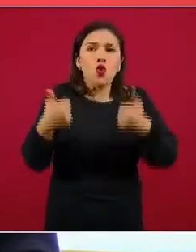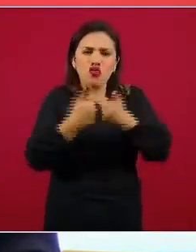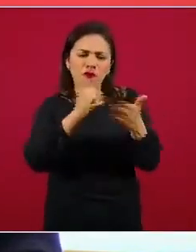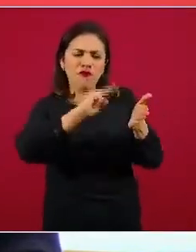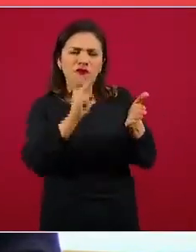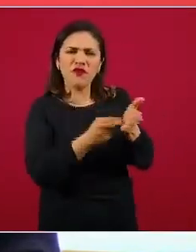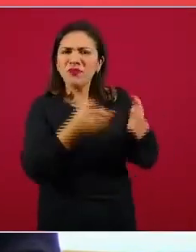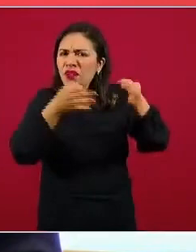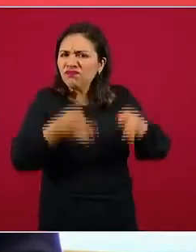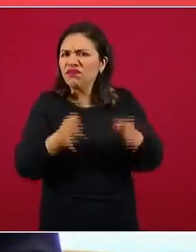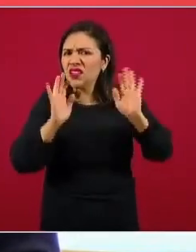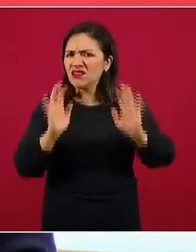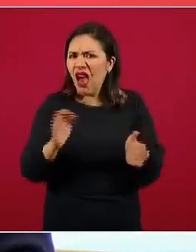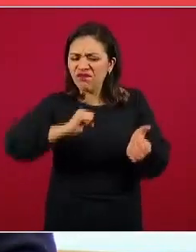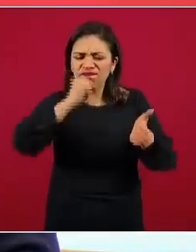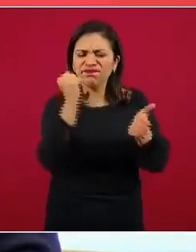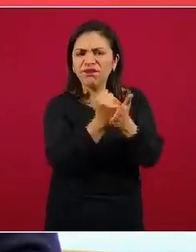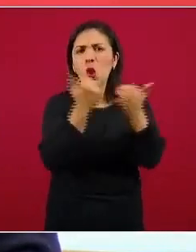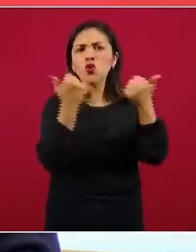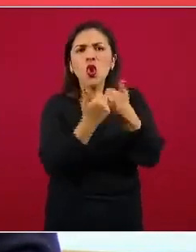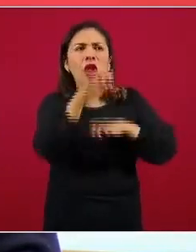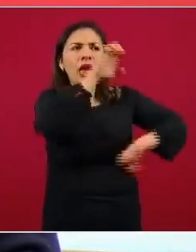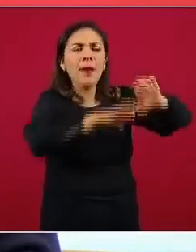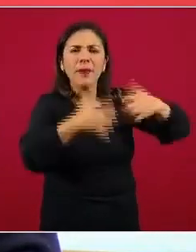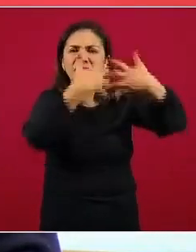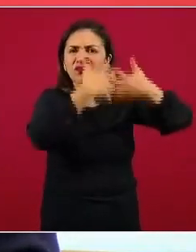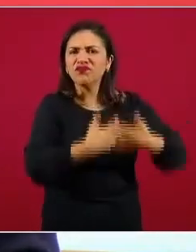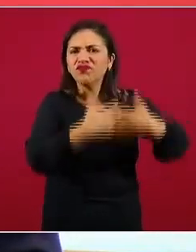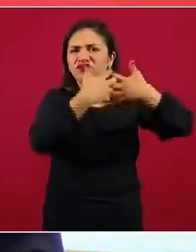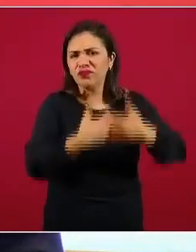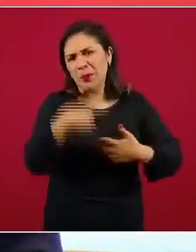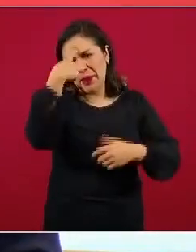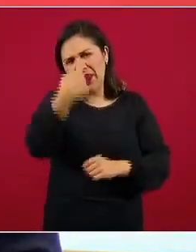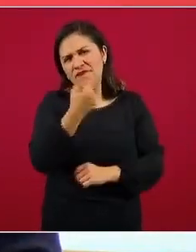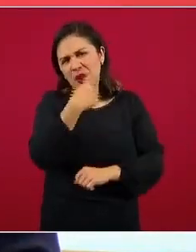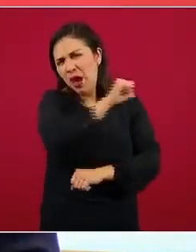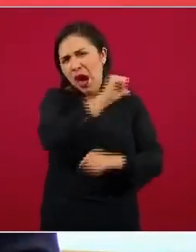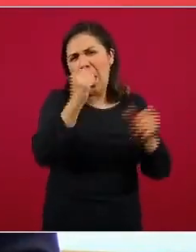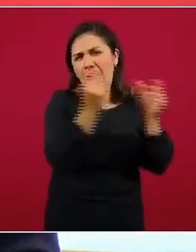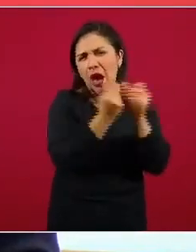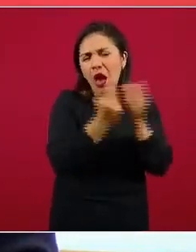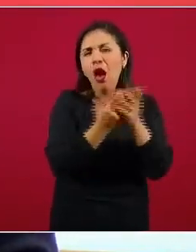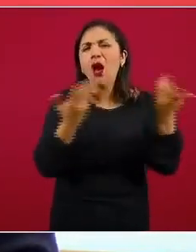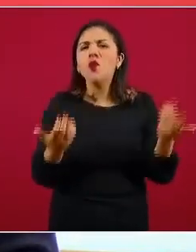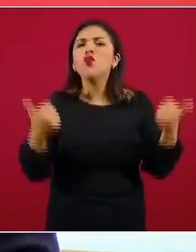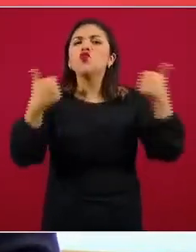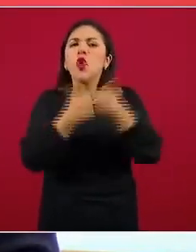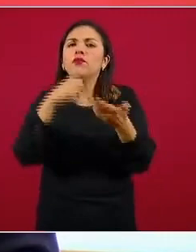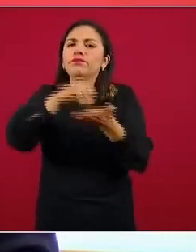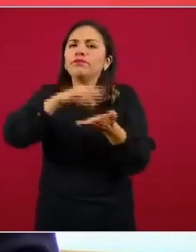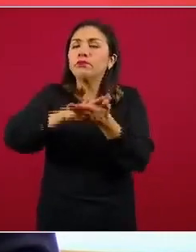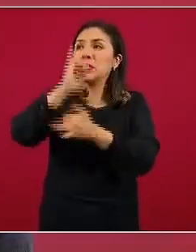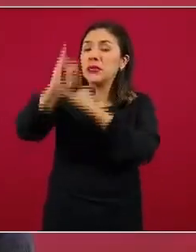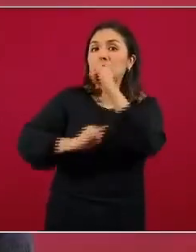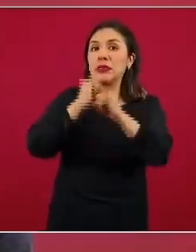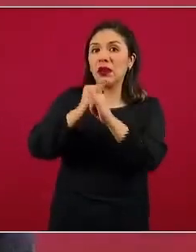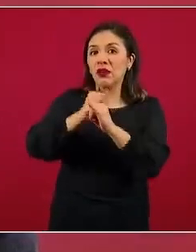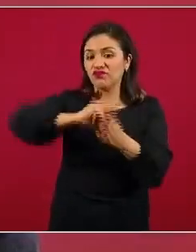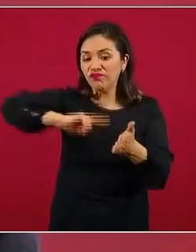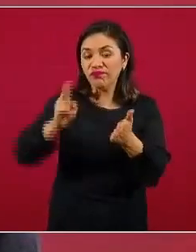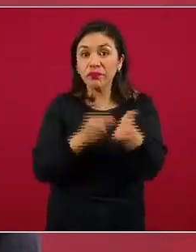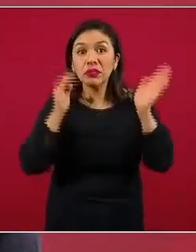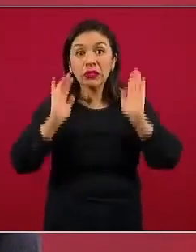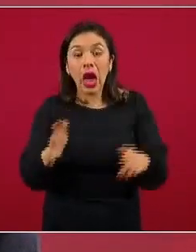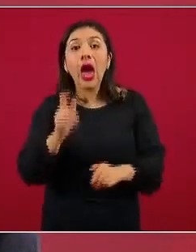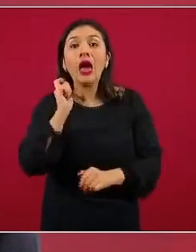convenios formales con las empresas farmacéuticas y, lógicamente, a través de sus registros internacionales,